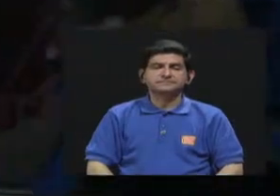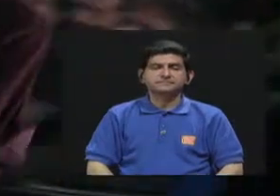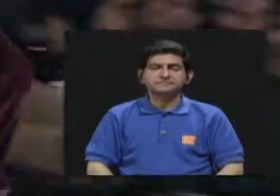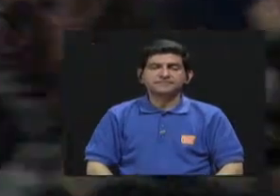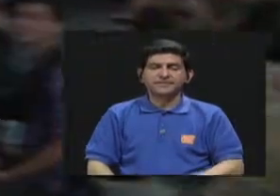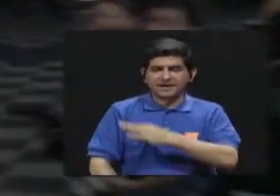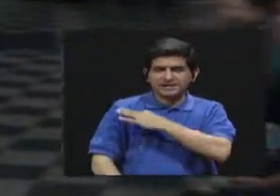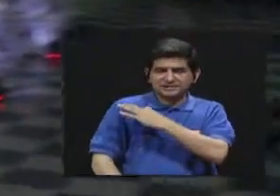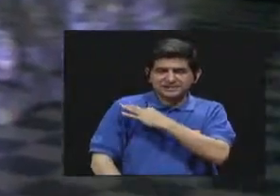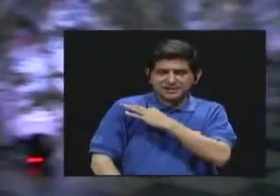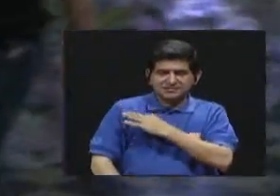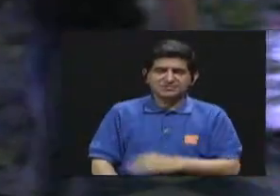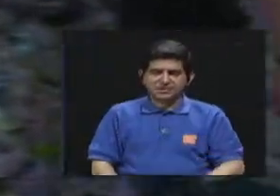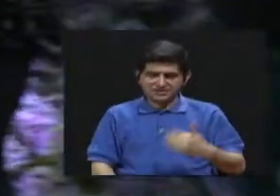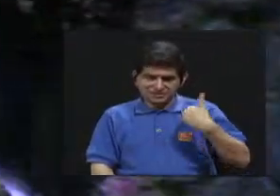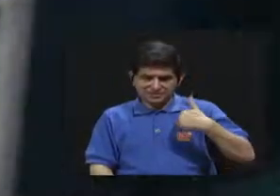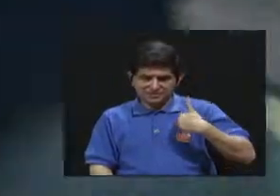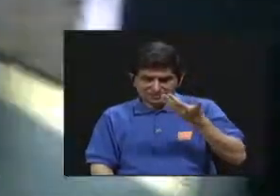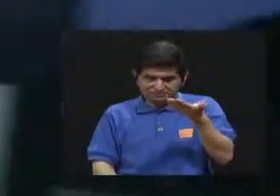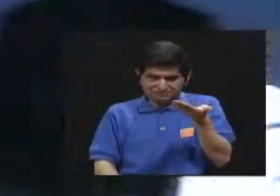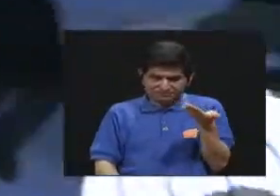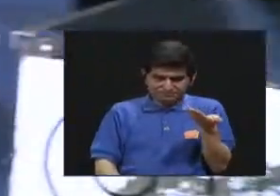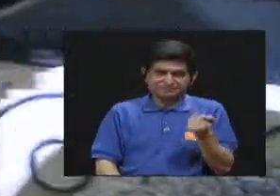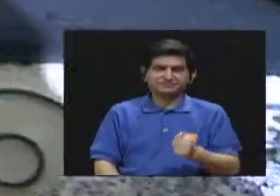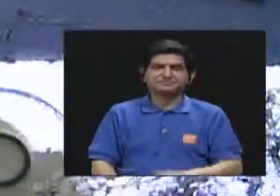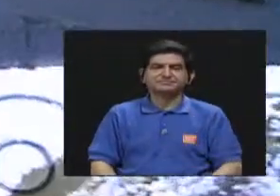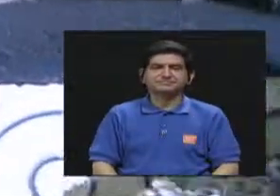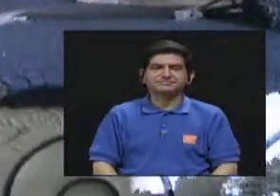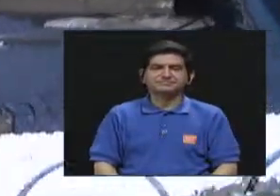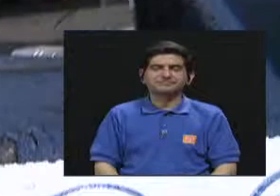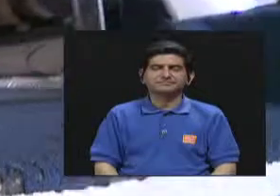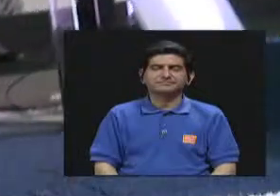Muy bien, se le invita al escenario, caballero.